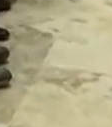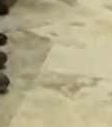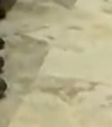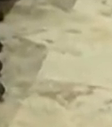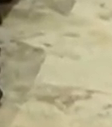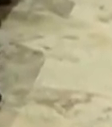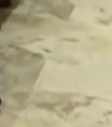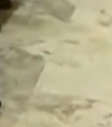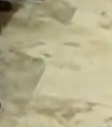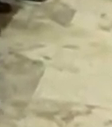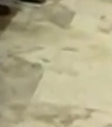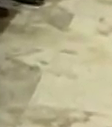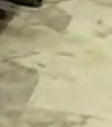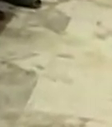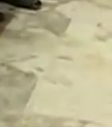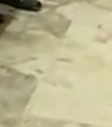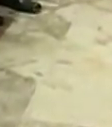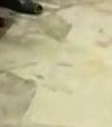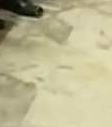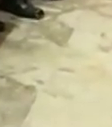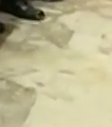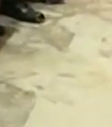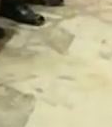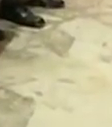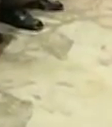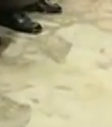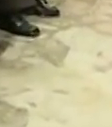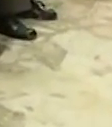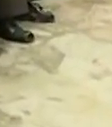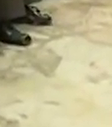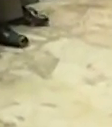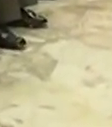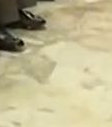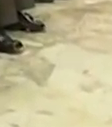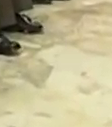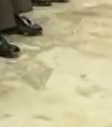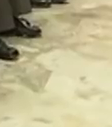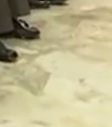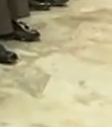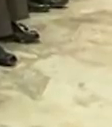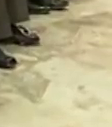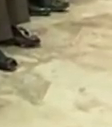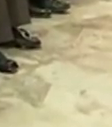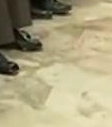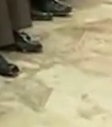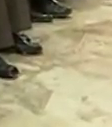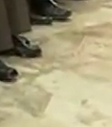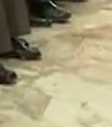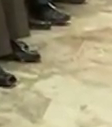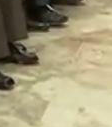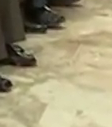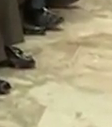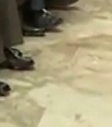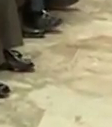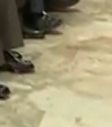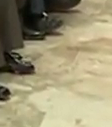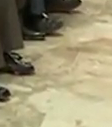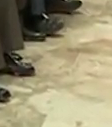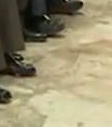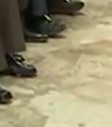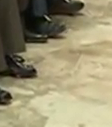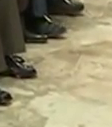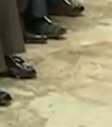reconocida por San Martín como la caballeresa del sol. Es decir,